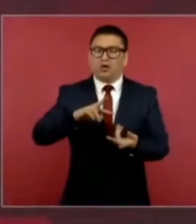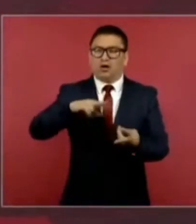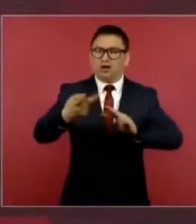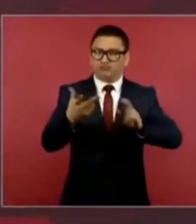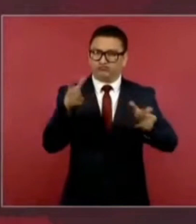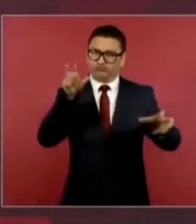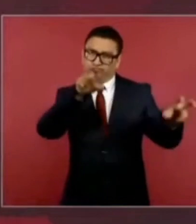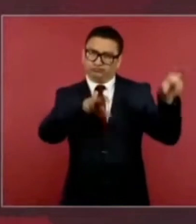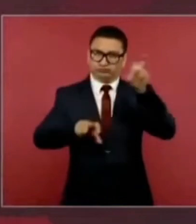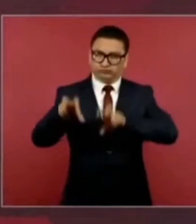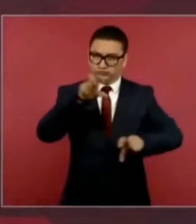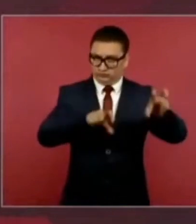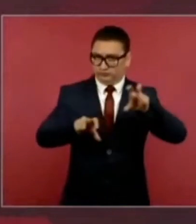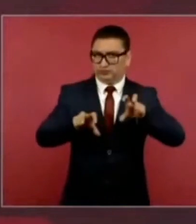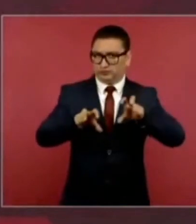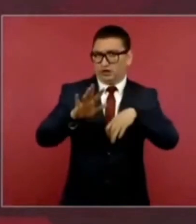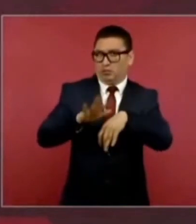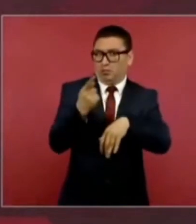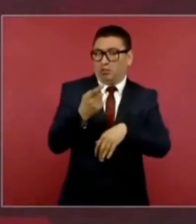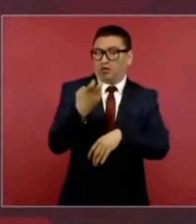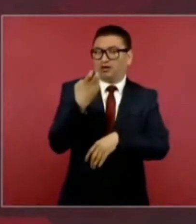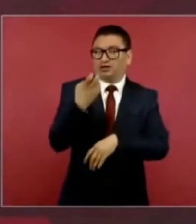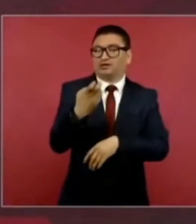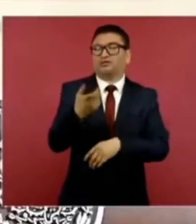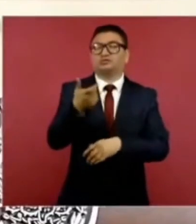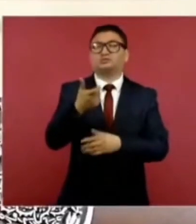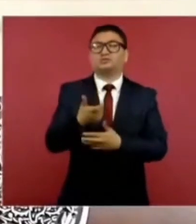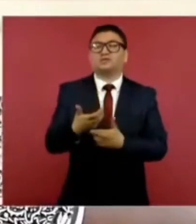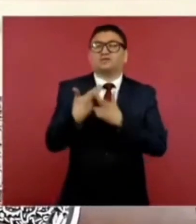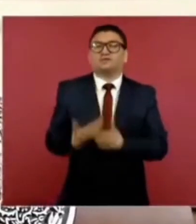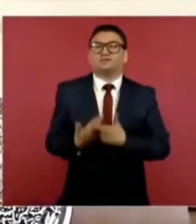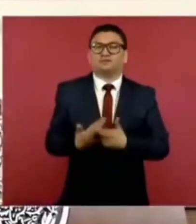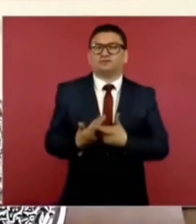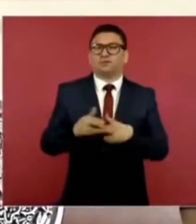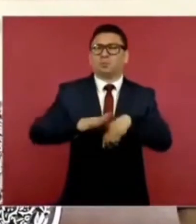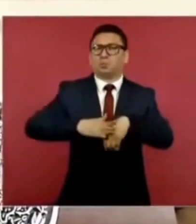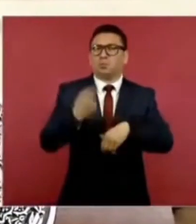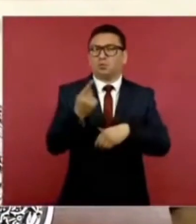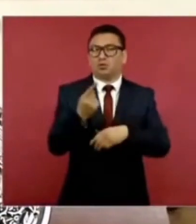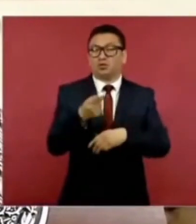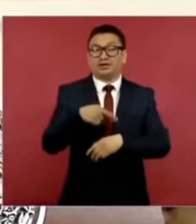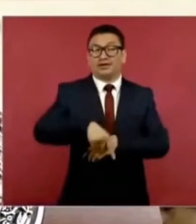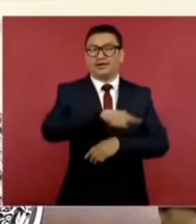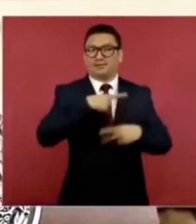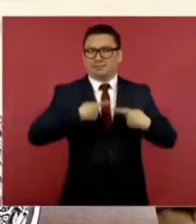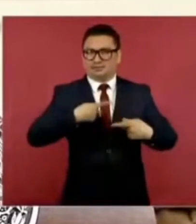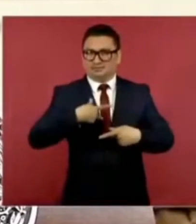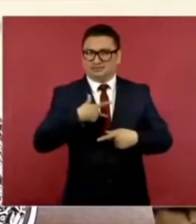Pero es lo que nos hemos ahorrado por no permitir el robo